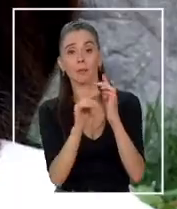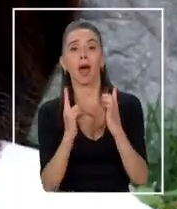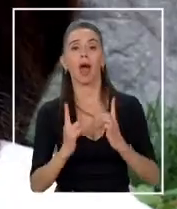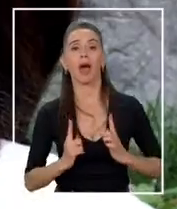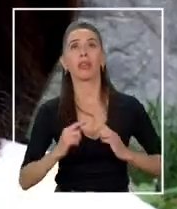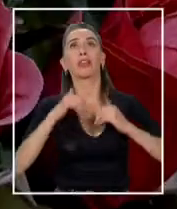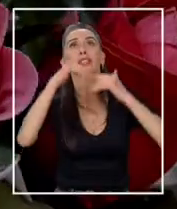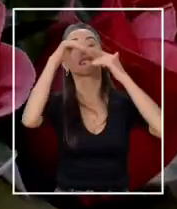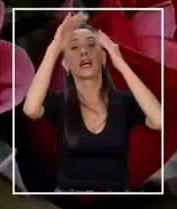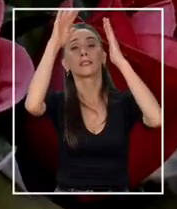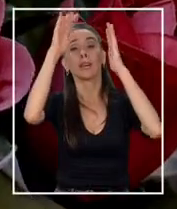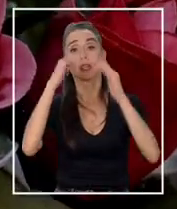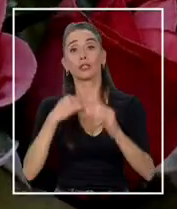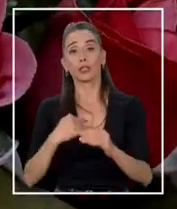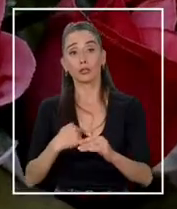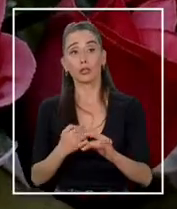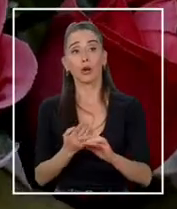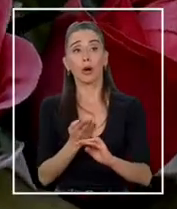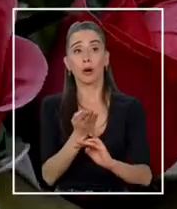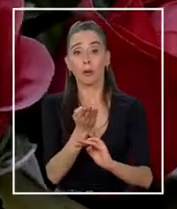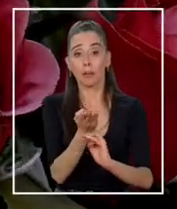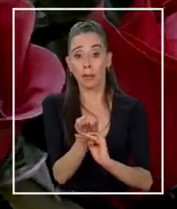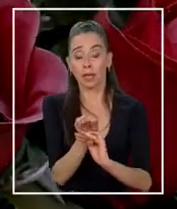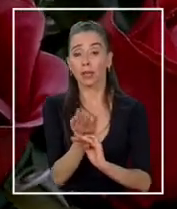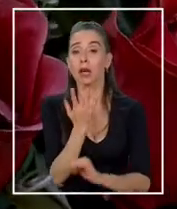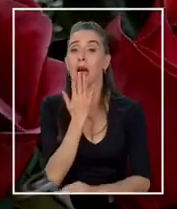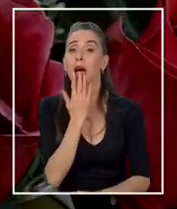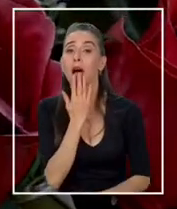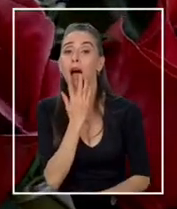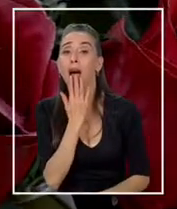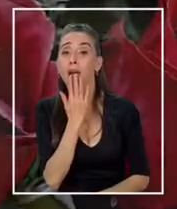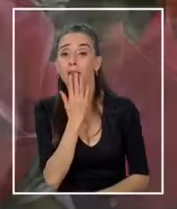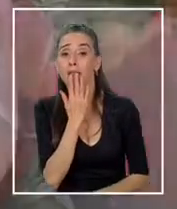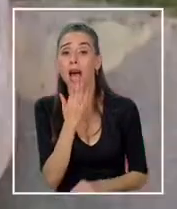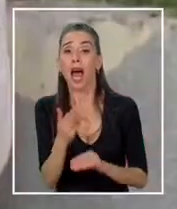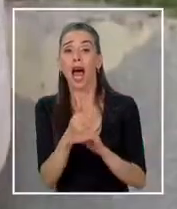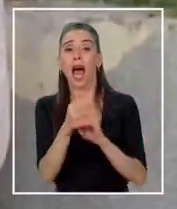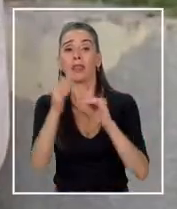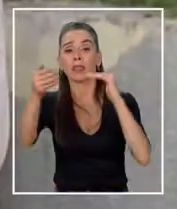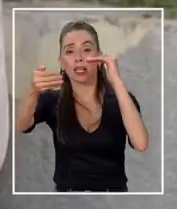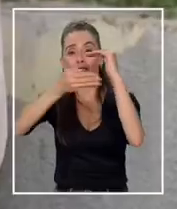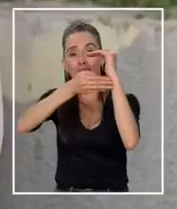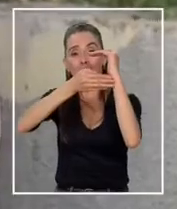Yo pedí dedicarle unas palabras antes de que lo cerraran,